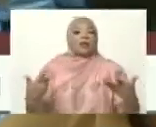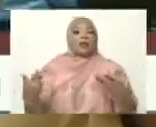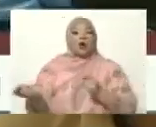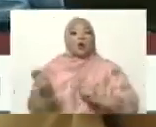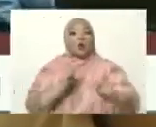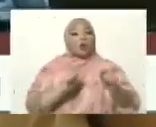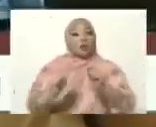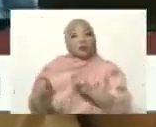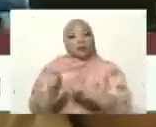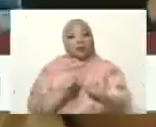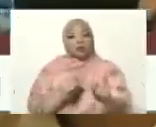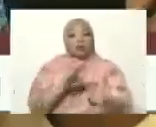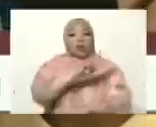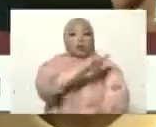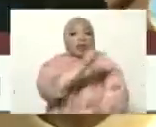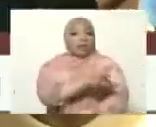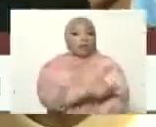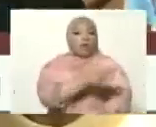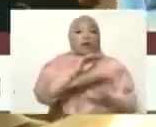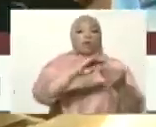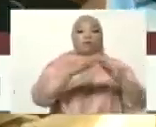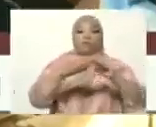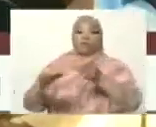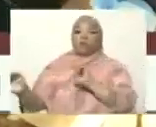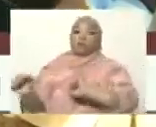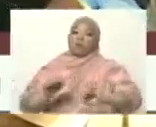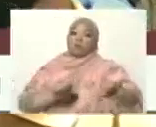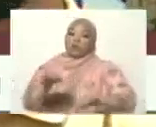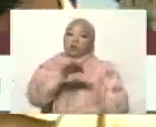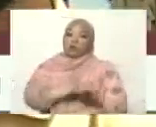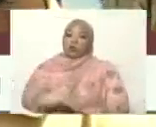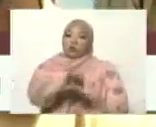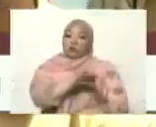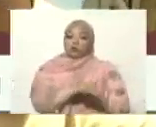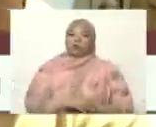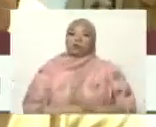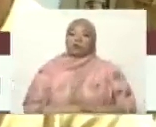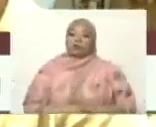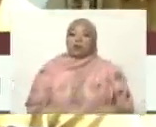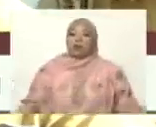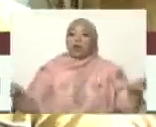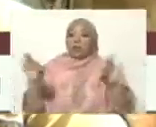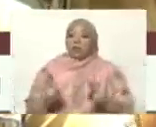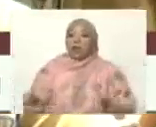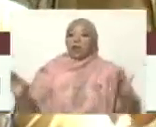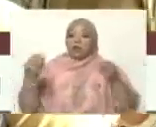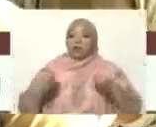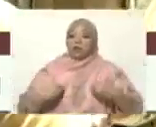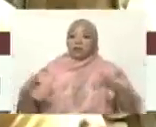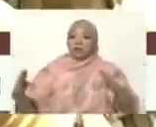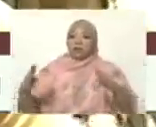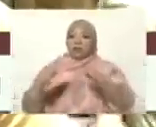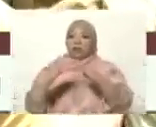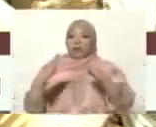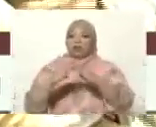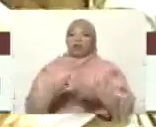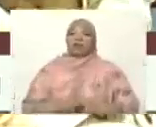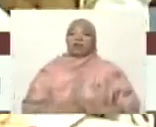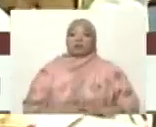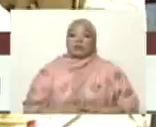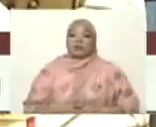del Poder Popular, de las comunas, de los movimientos sociales. Aquí nadie se queda en casa. Estamos en despliegue